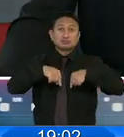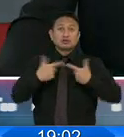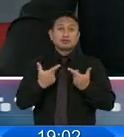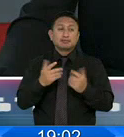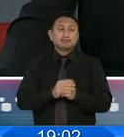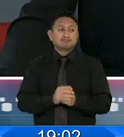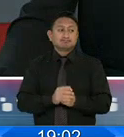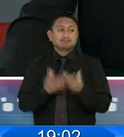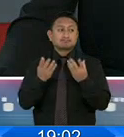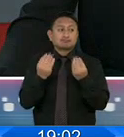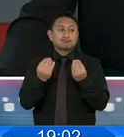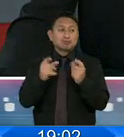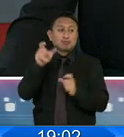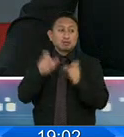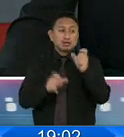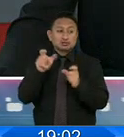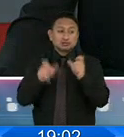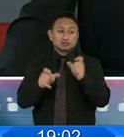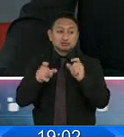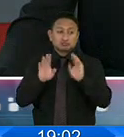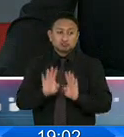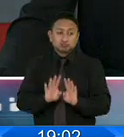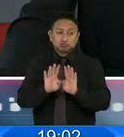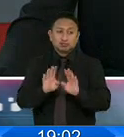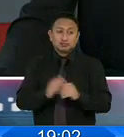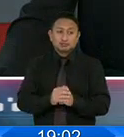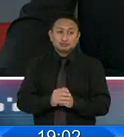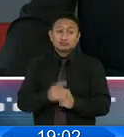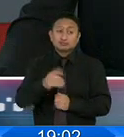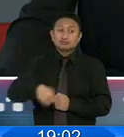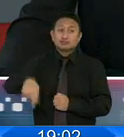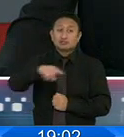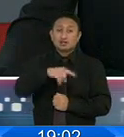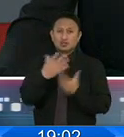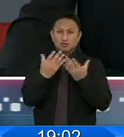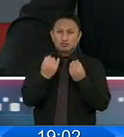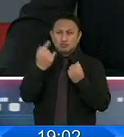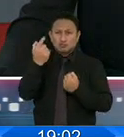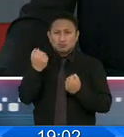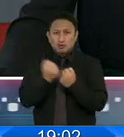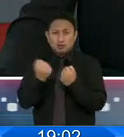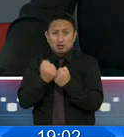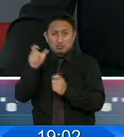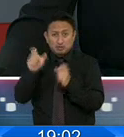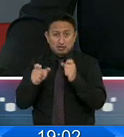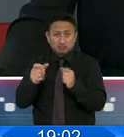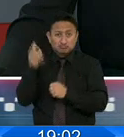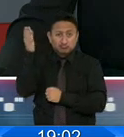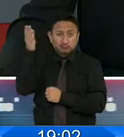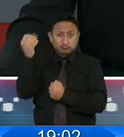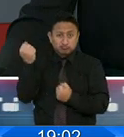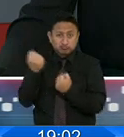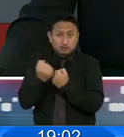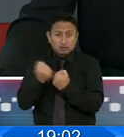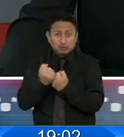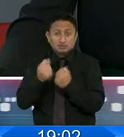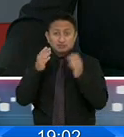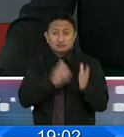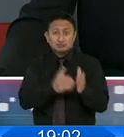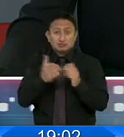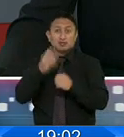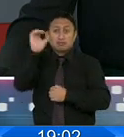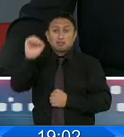cientos de personas se concentraron, esas cientos de personas apoyaron al candidato y se dio tiempo para pasar a una serie de videos